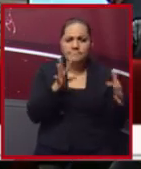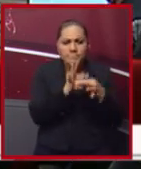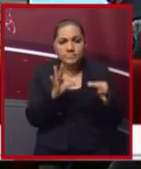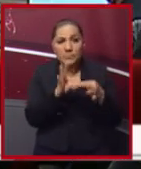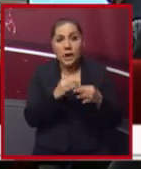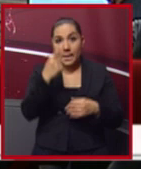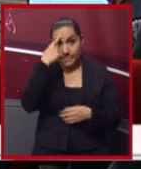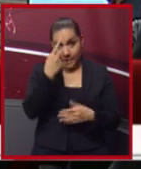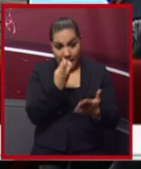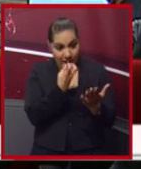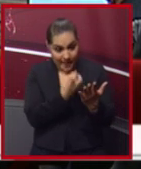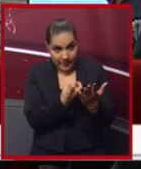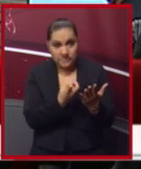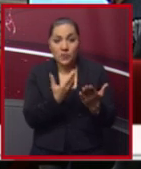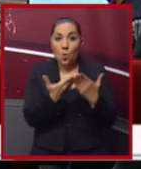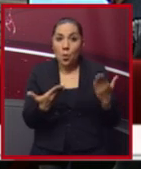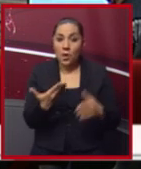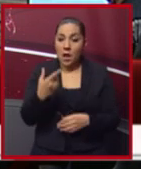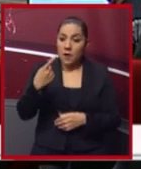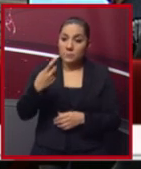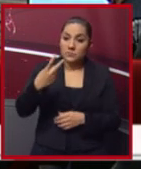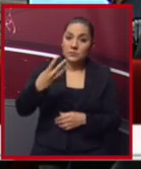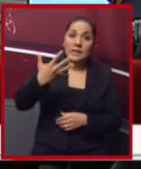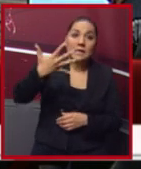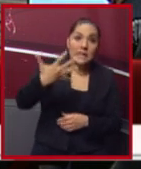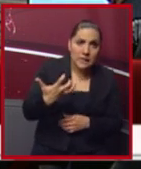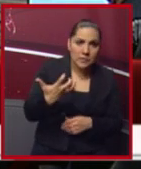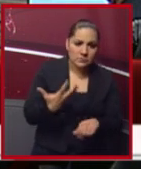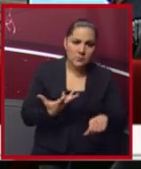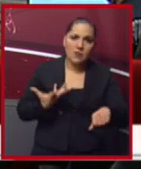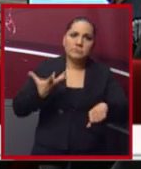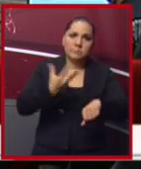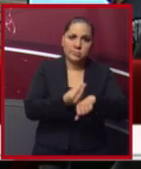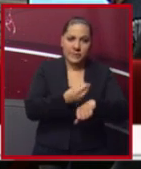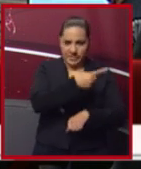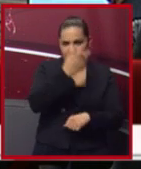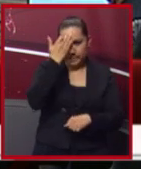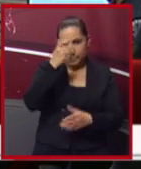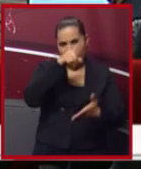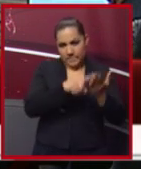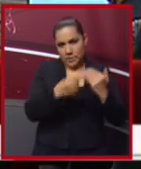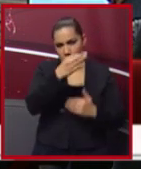a este precepto desde que se promulgó el texto constitucional en 1917.